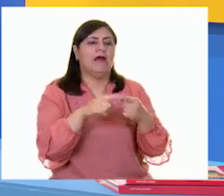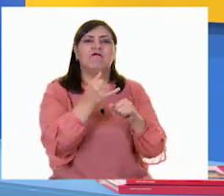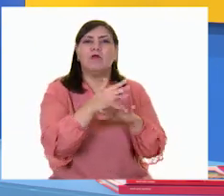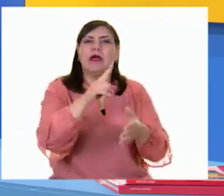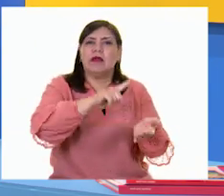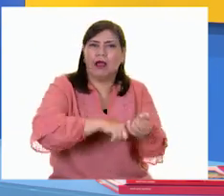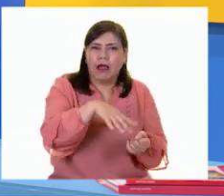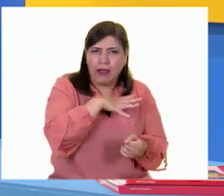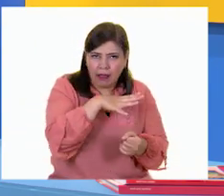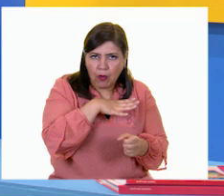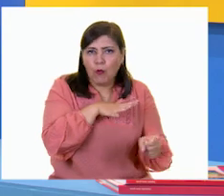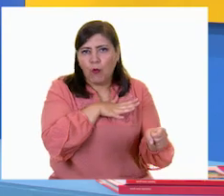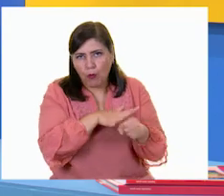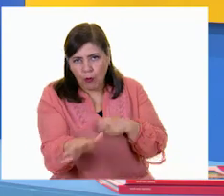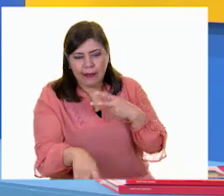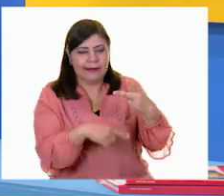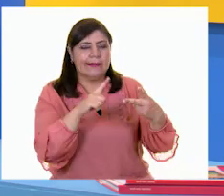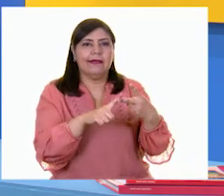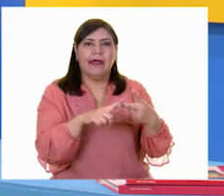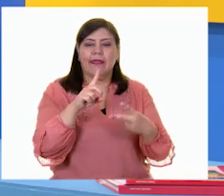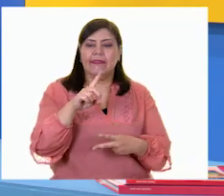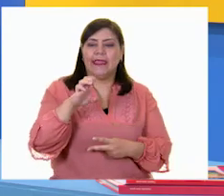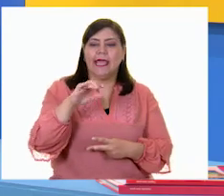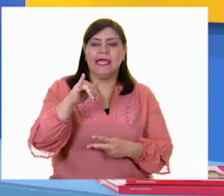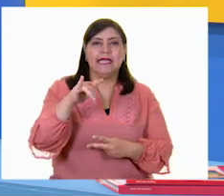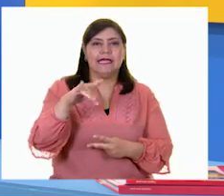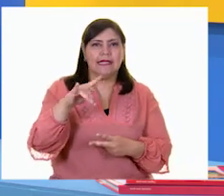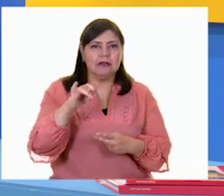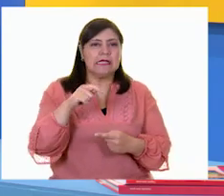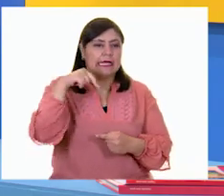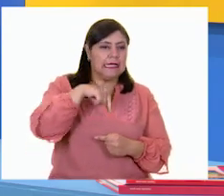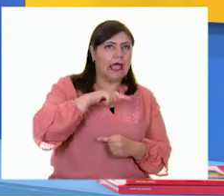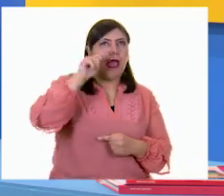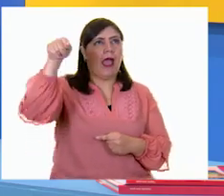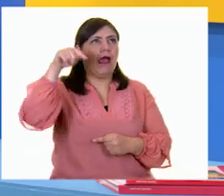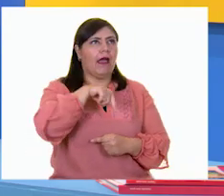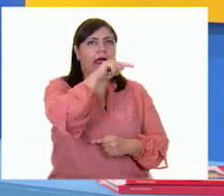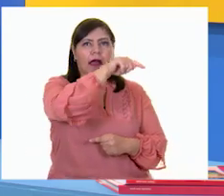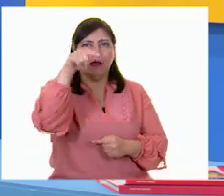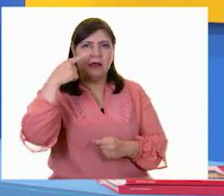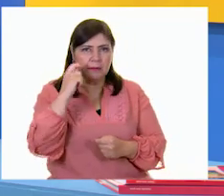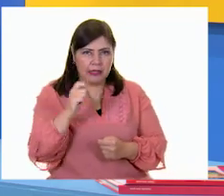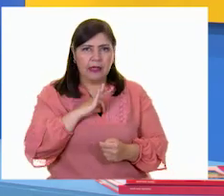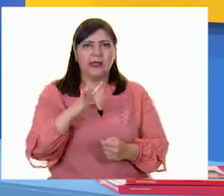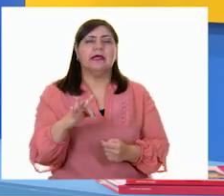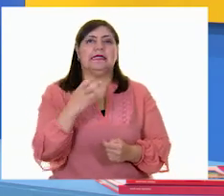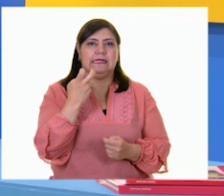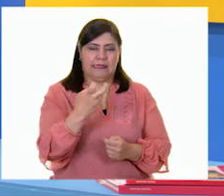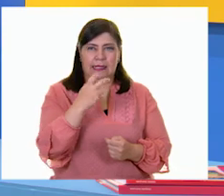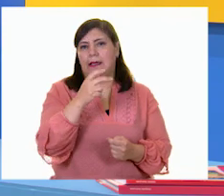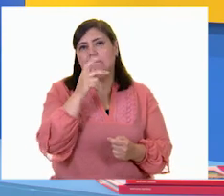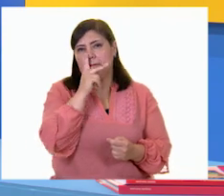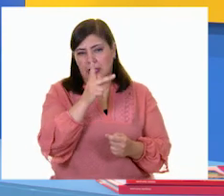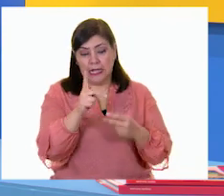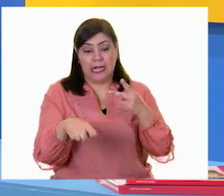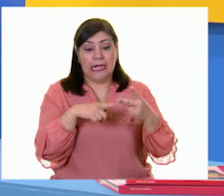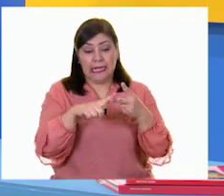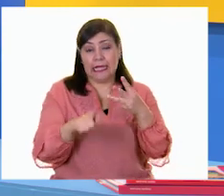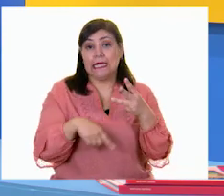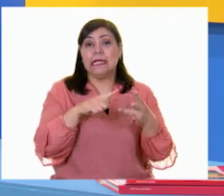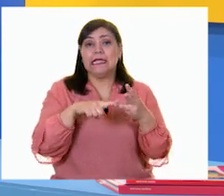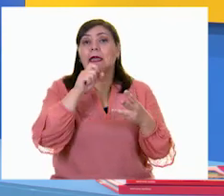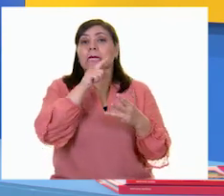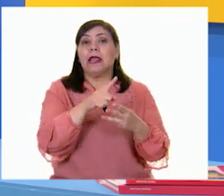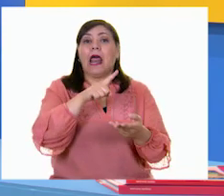contenida, uso de deícticos, aquí, allá, acá, ahí, etcétera, y datos que se